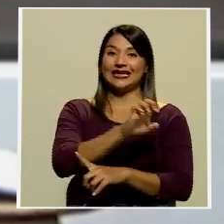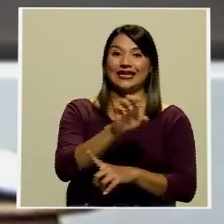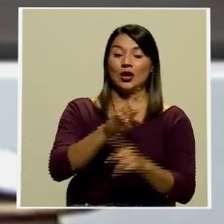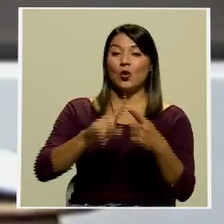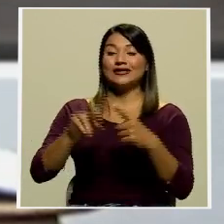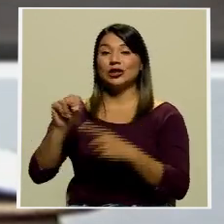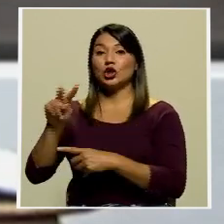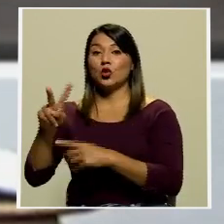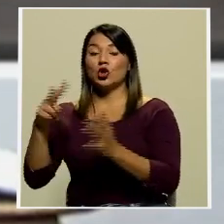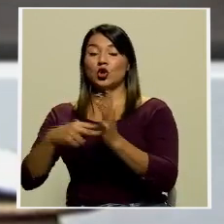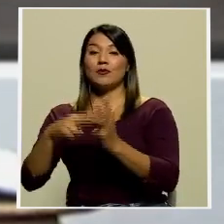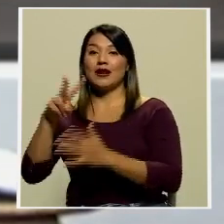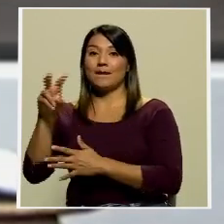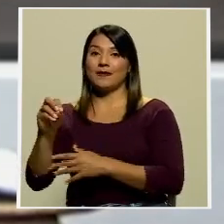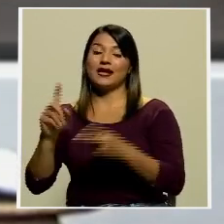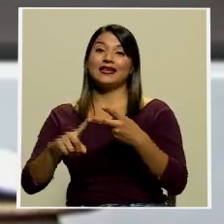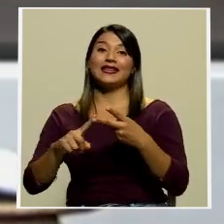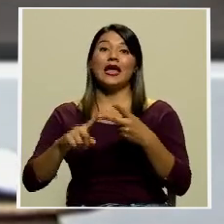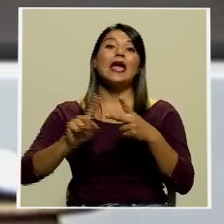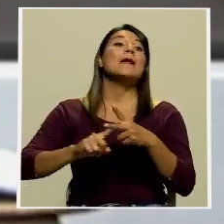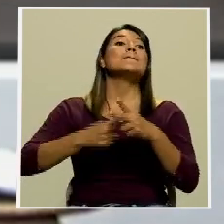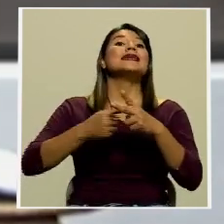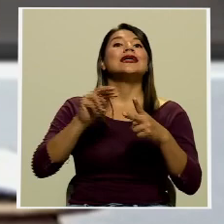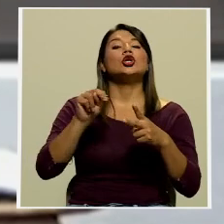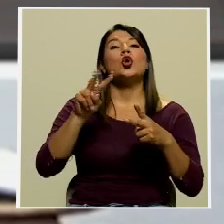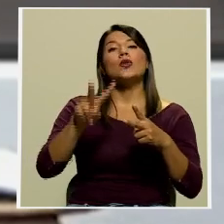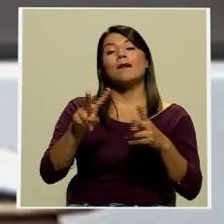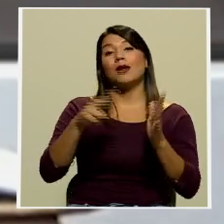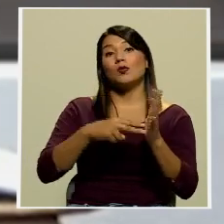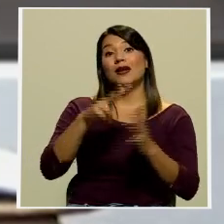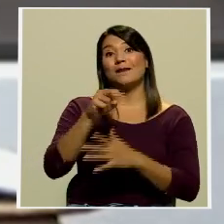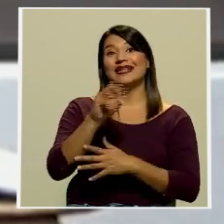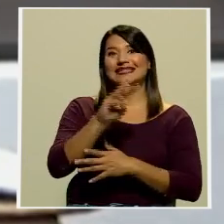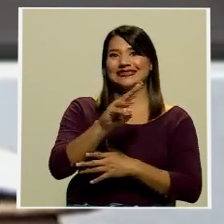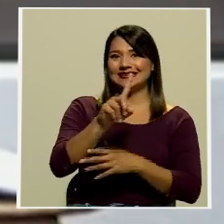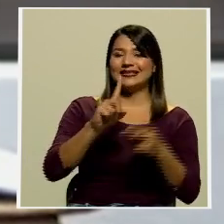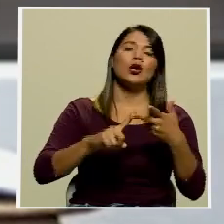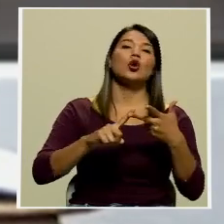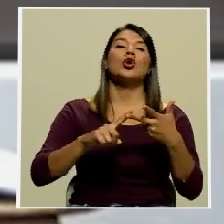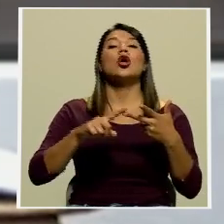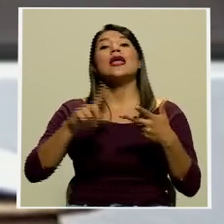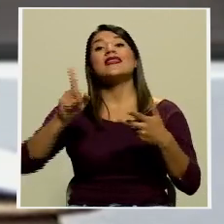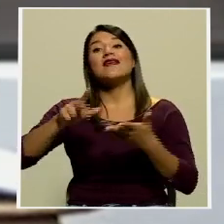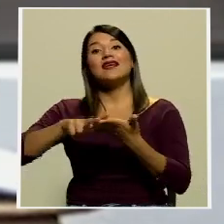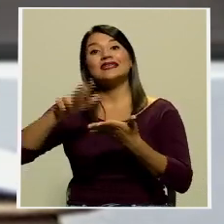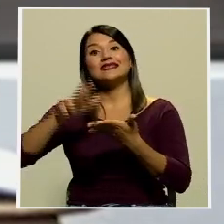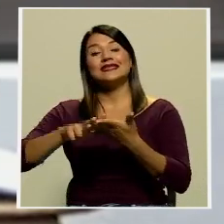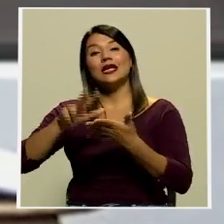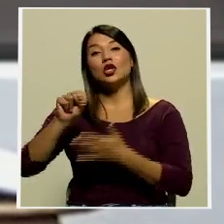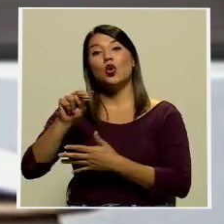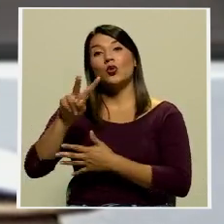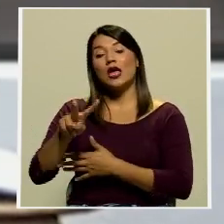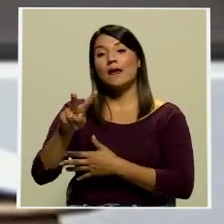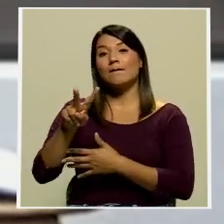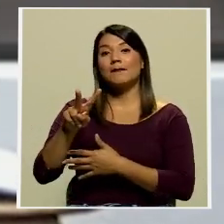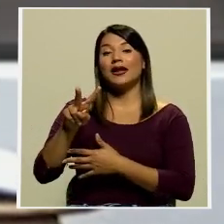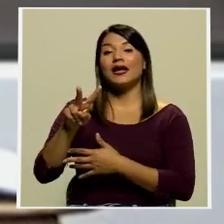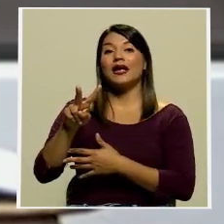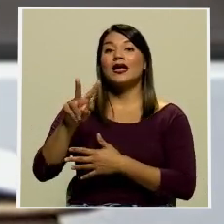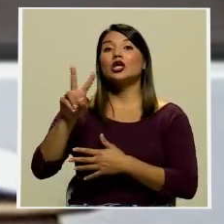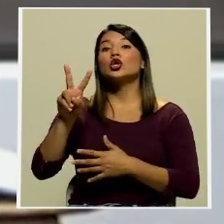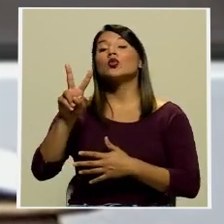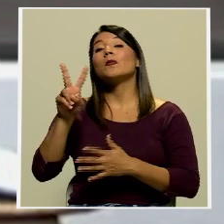en ejecución en noviembre de 2020, 61 obras por adjudicar en noviembre de 2020, 25, para un total